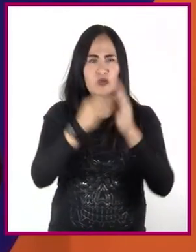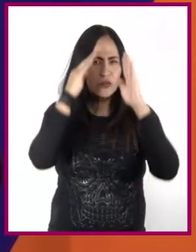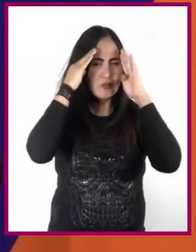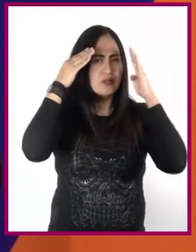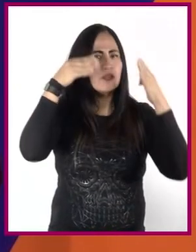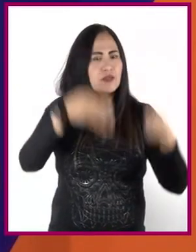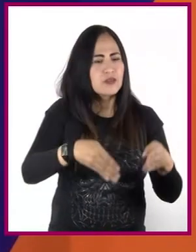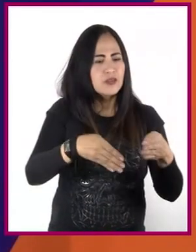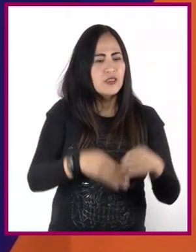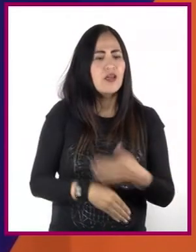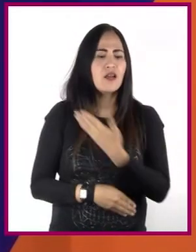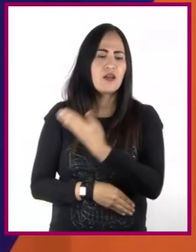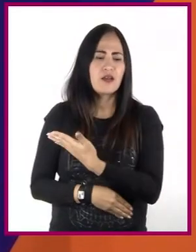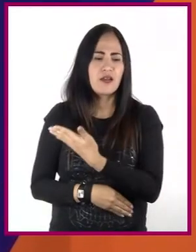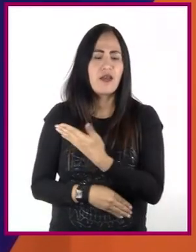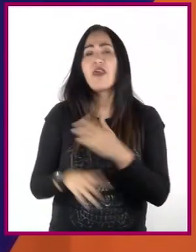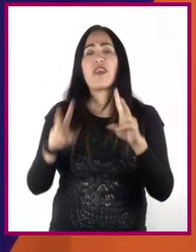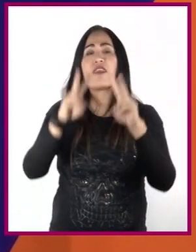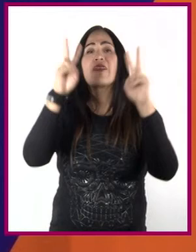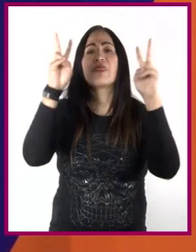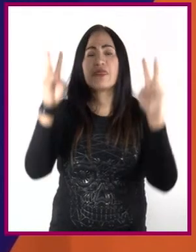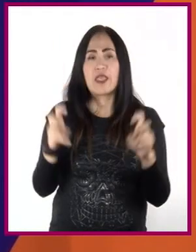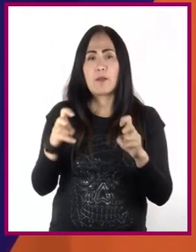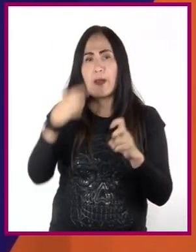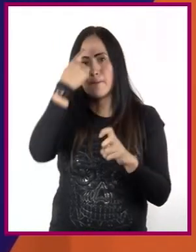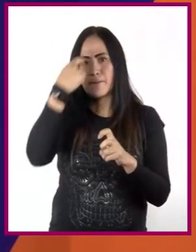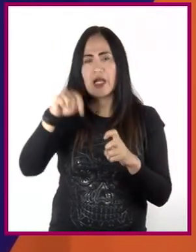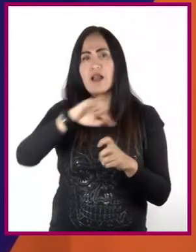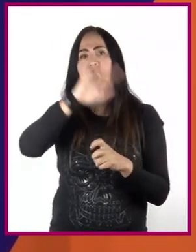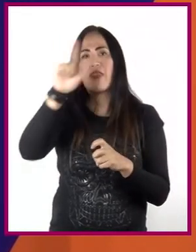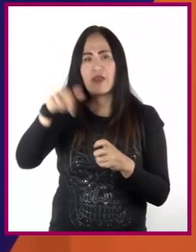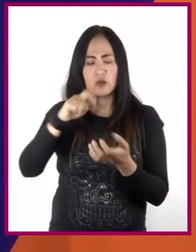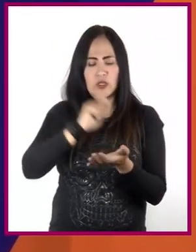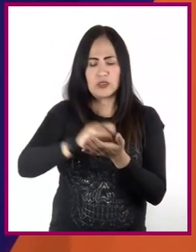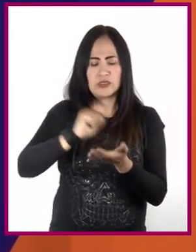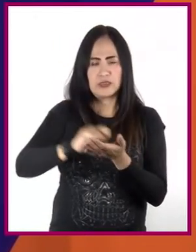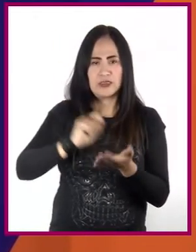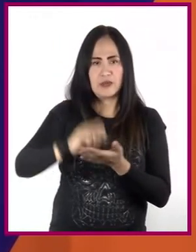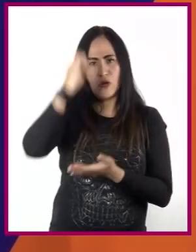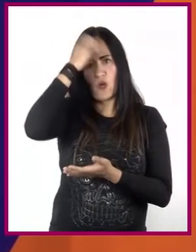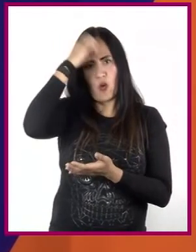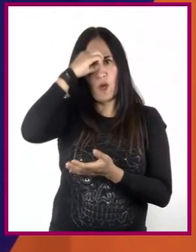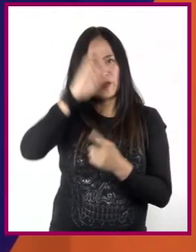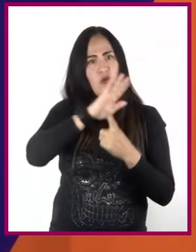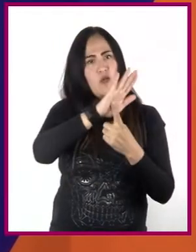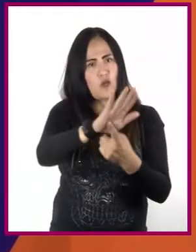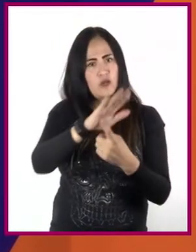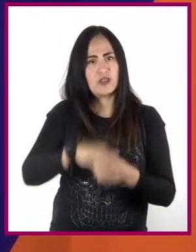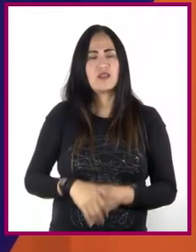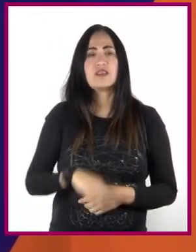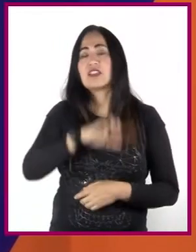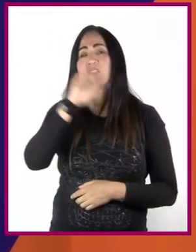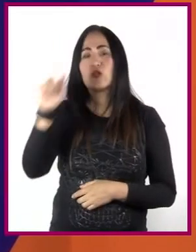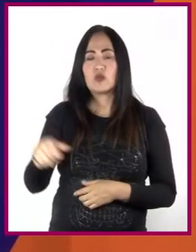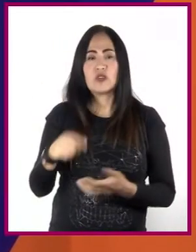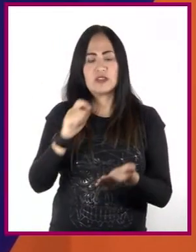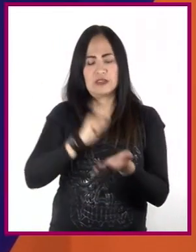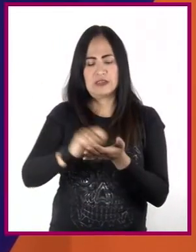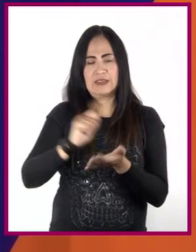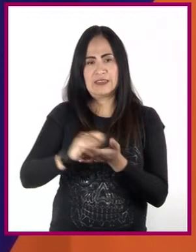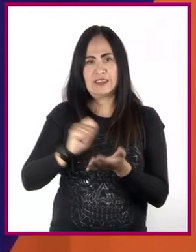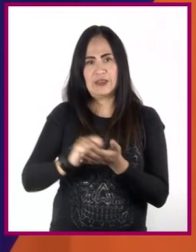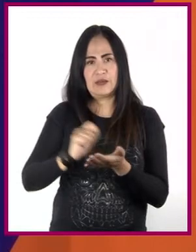en cómo seleccionar temas para artículos de opinión, para así poder escribir artículos de